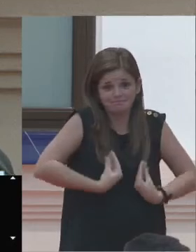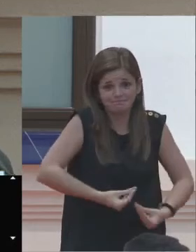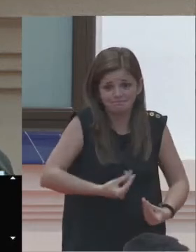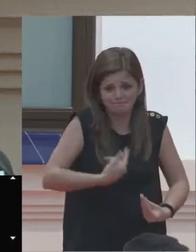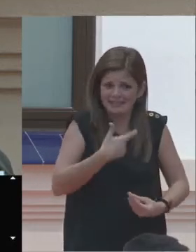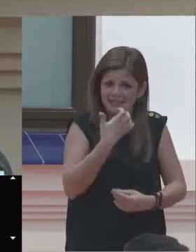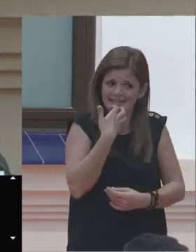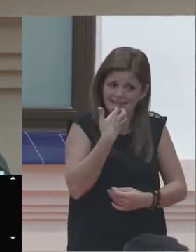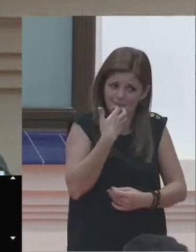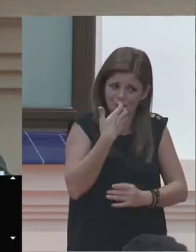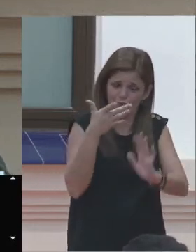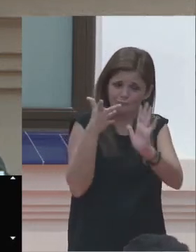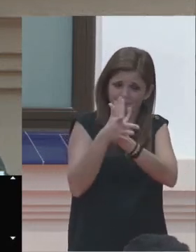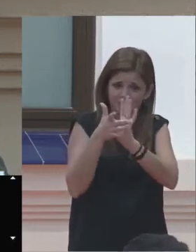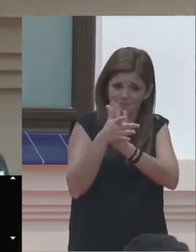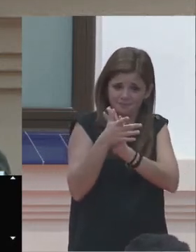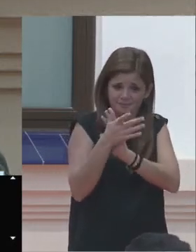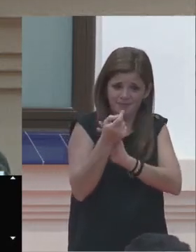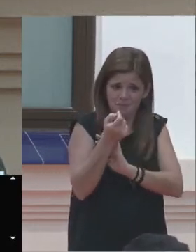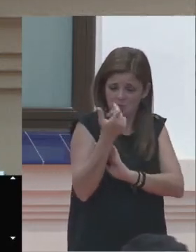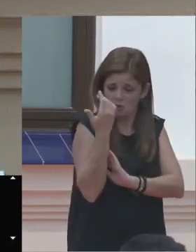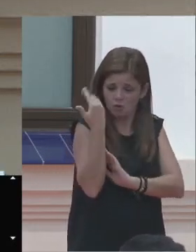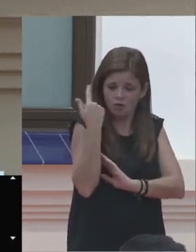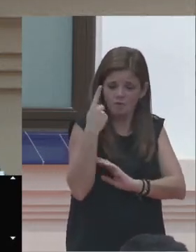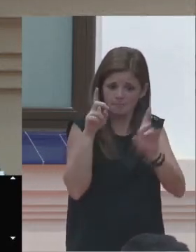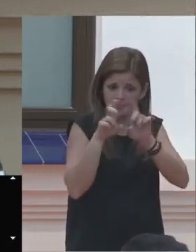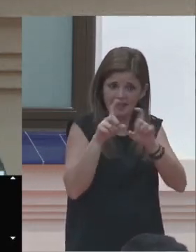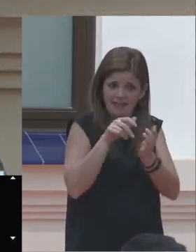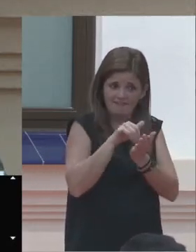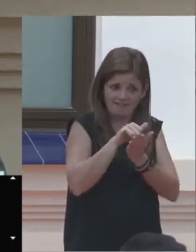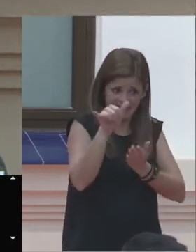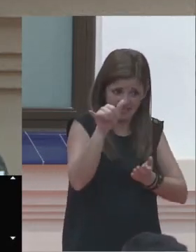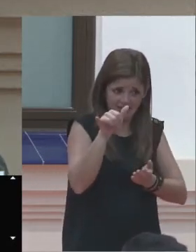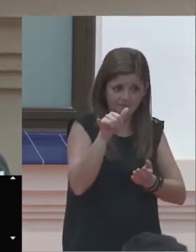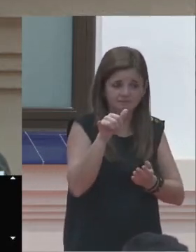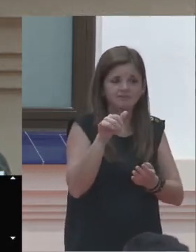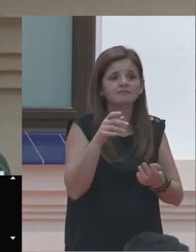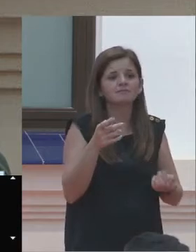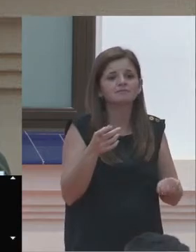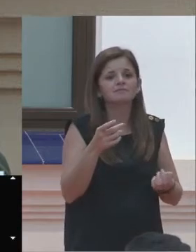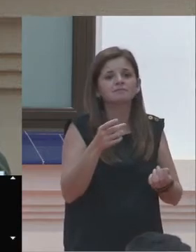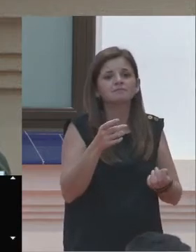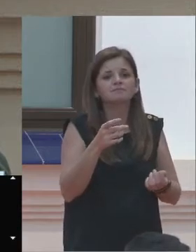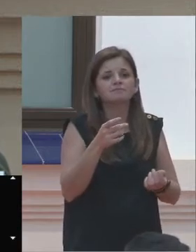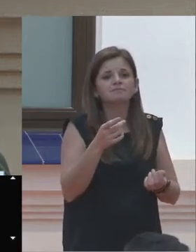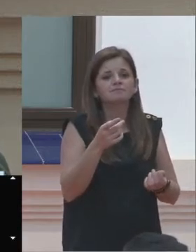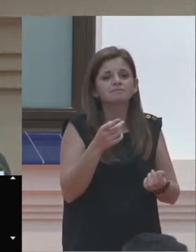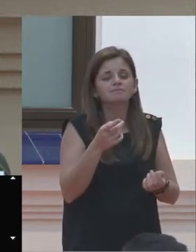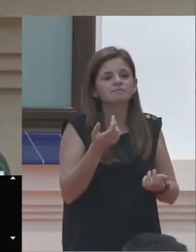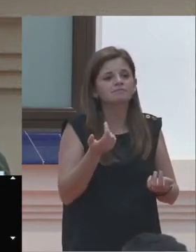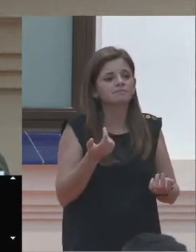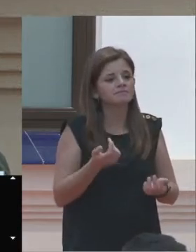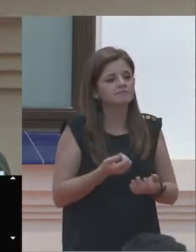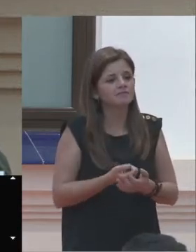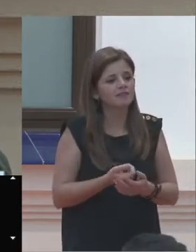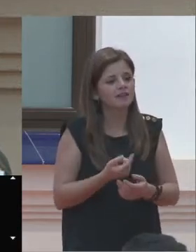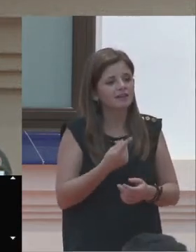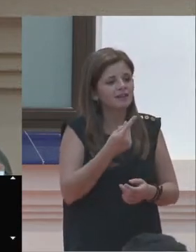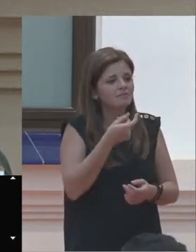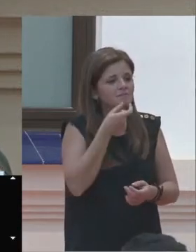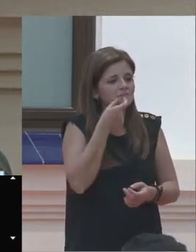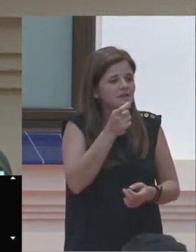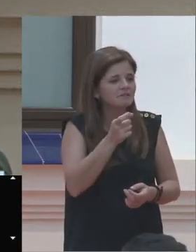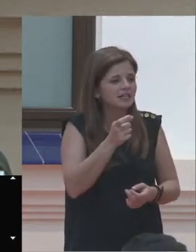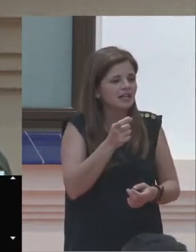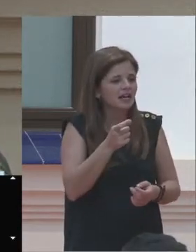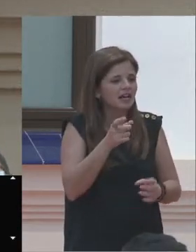pongo un ejemplo. O sea, recientemente Iberia ha sido pionera en el lanzamiento de lo que llamamos Home Printed Bag Tag, es decir, la etiqueta